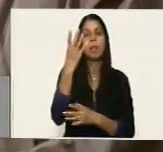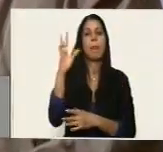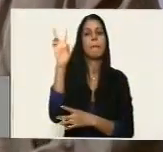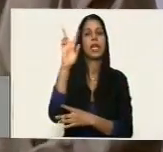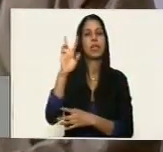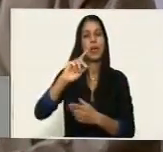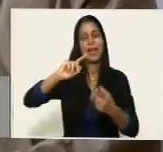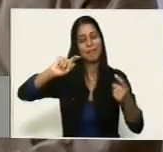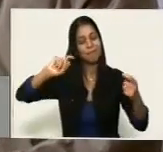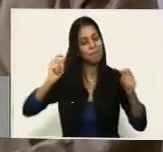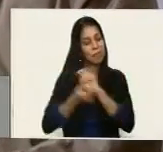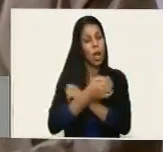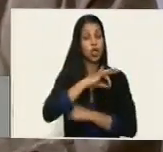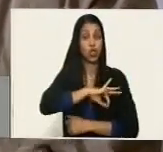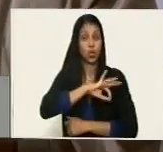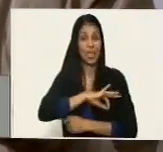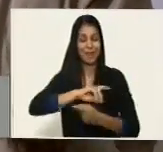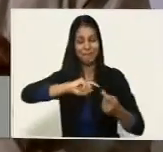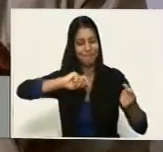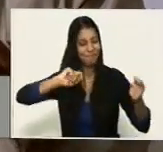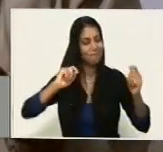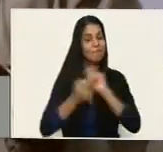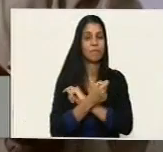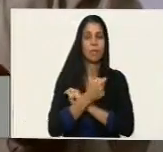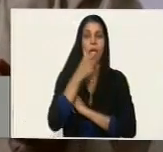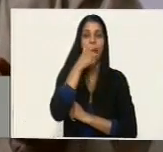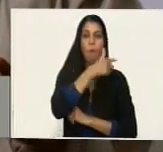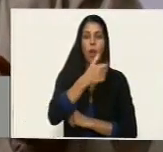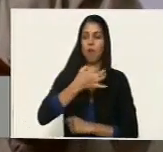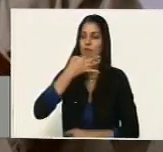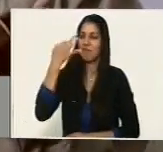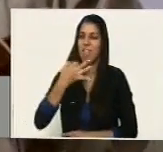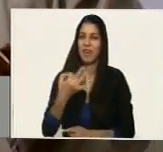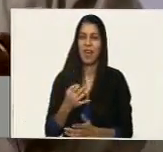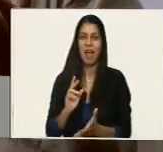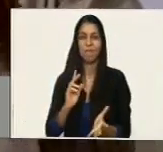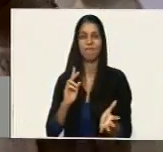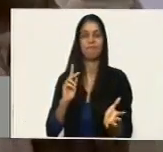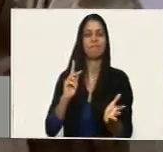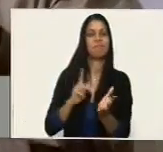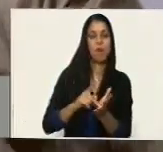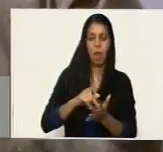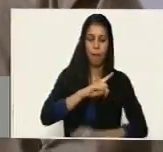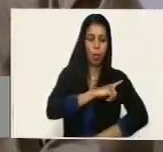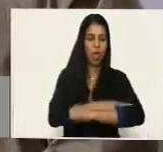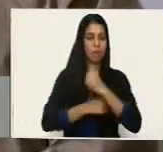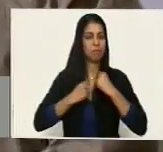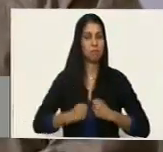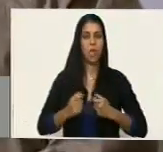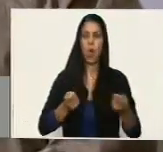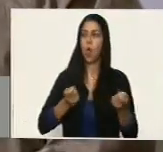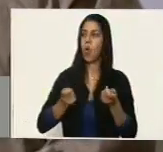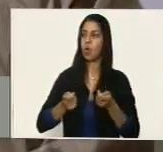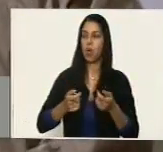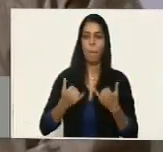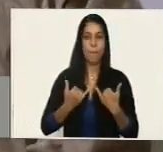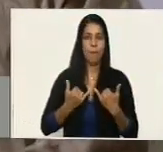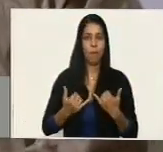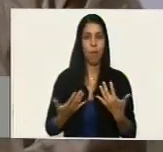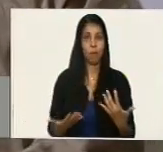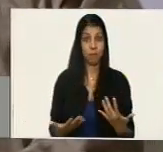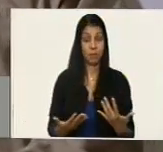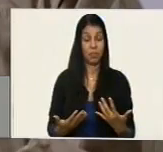nueva sociedad, de un Estado donde el pueblo realmente tenga el poder en sus manos, de